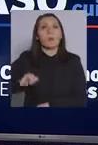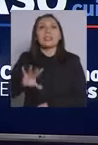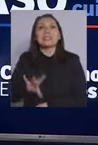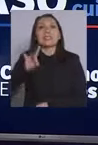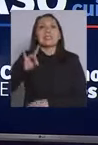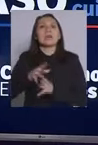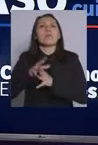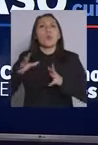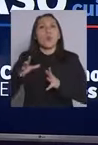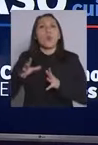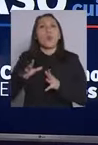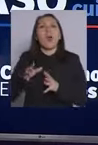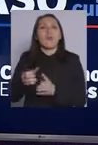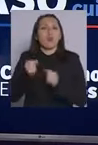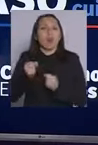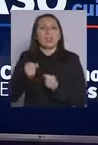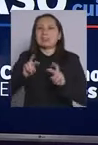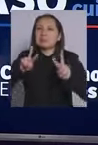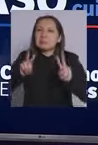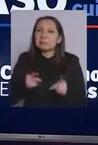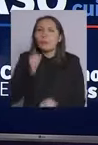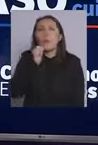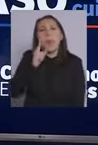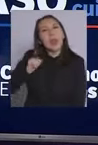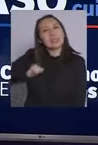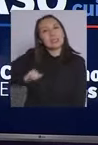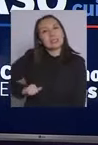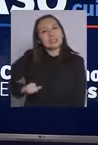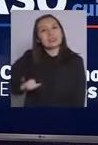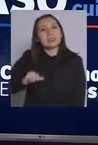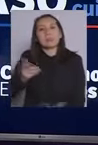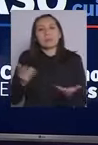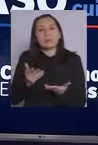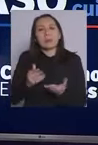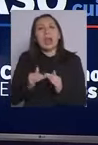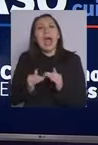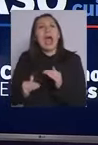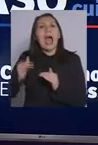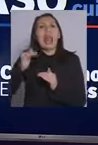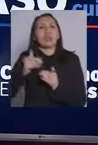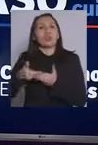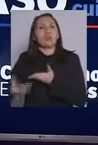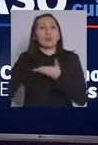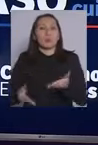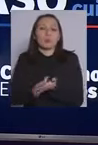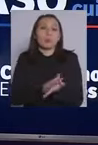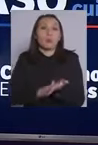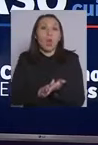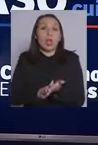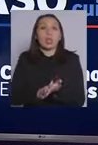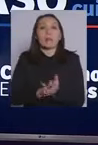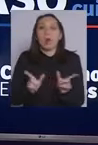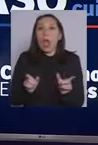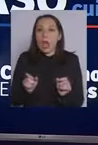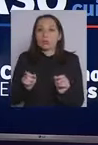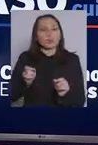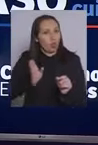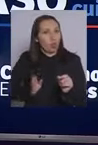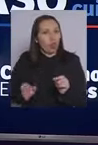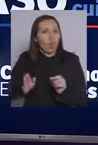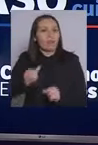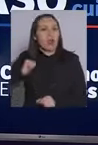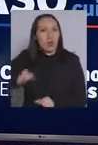selectivas de alto impacto. ¿A qué cirugías hemos llamado las de alto impacto? Por ejemplo, las oncológicas, que